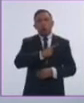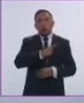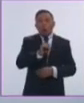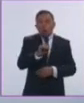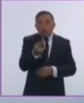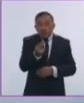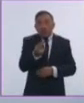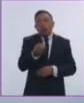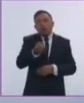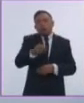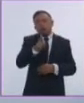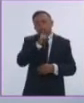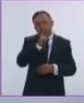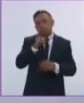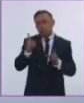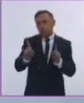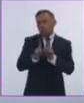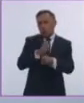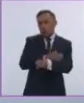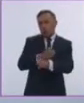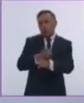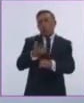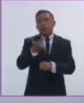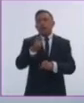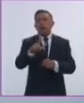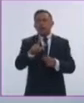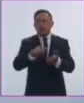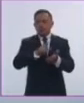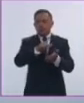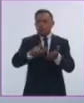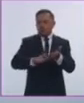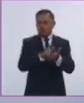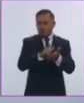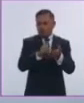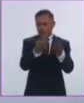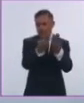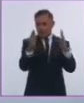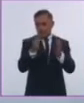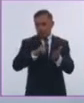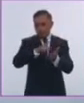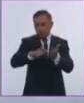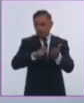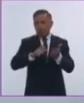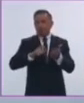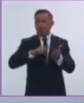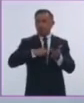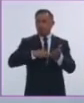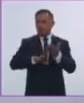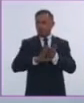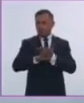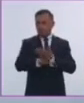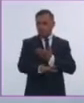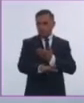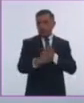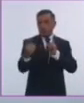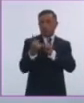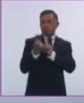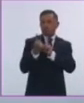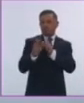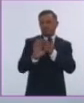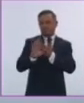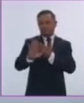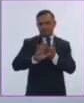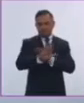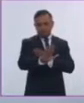utilizar el gel anti bacterial que no será proporcionado en la casilla y mantener la sana distancia a lo